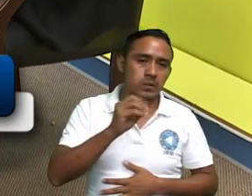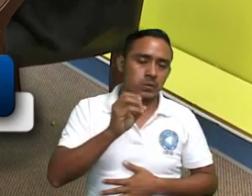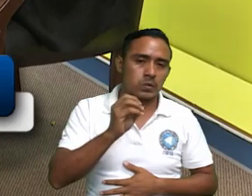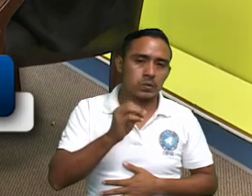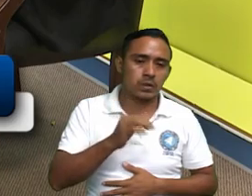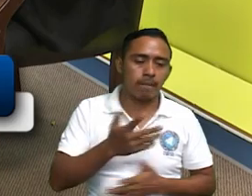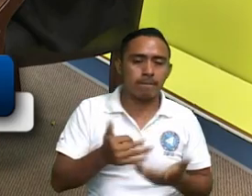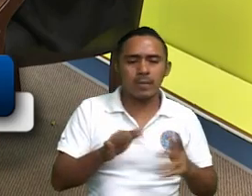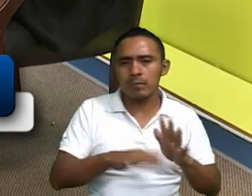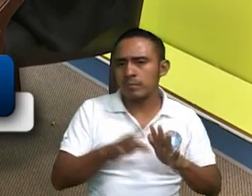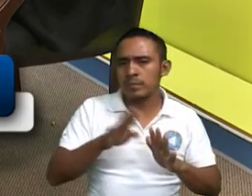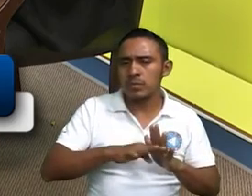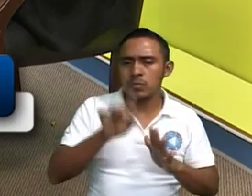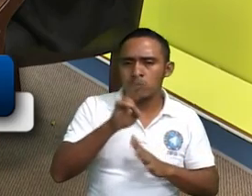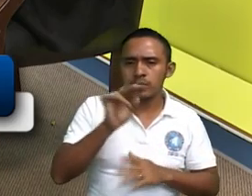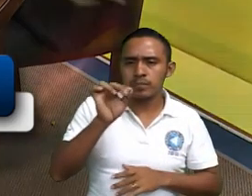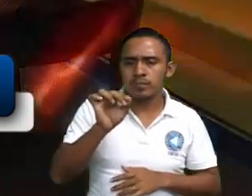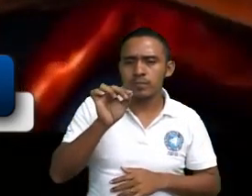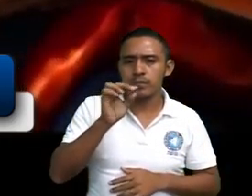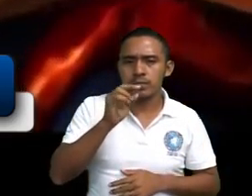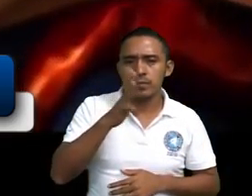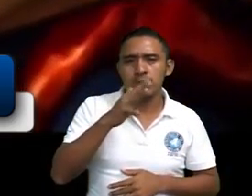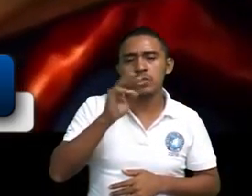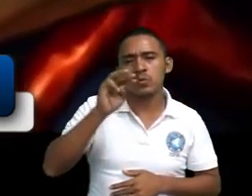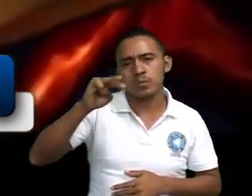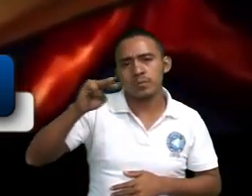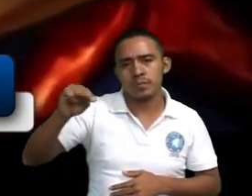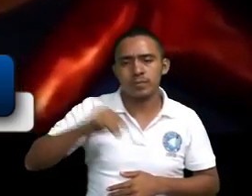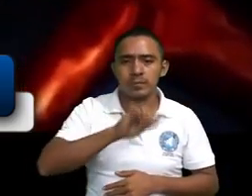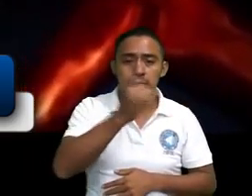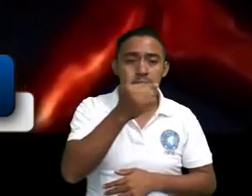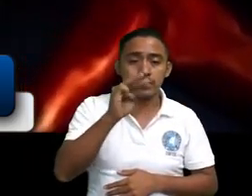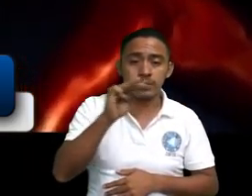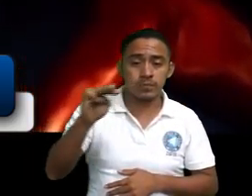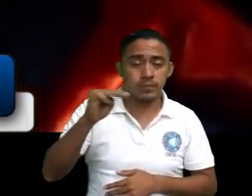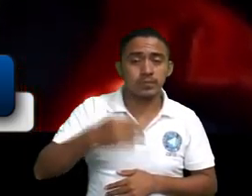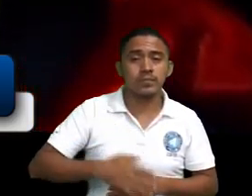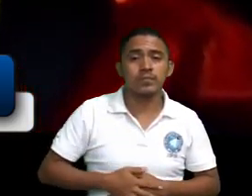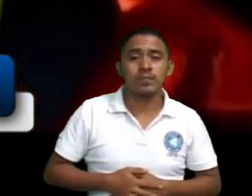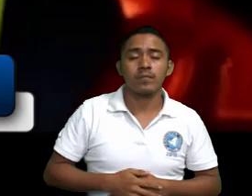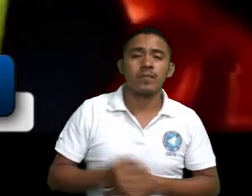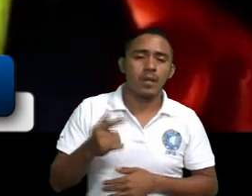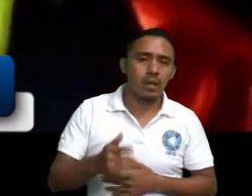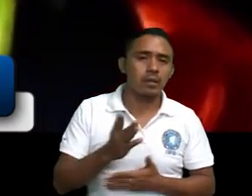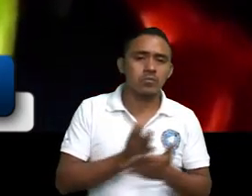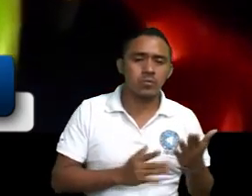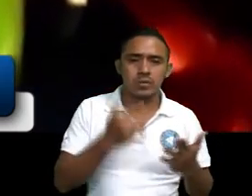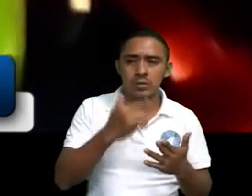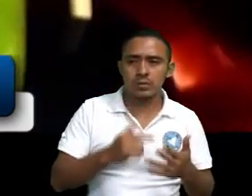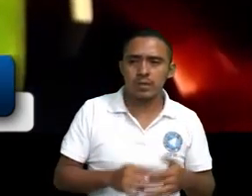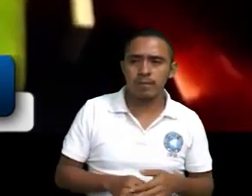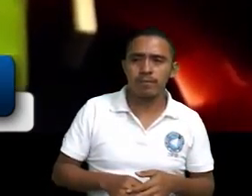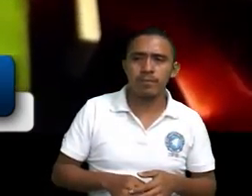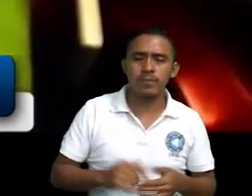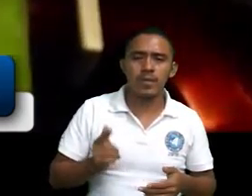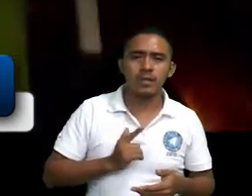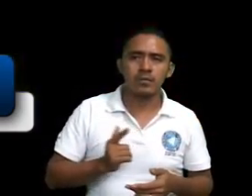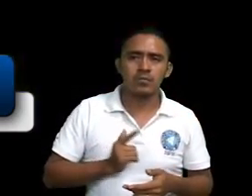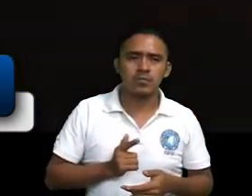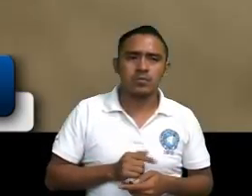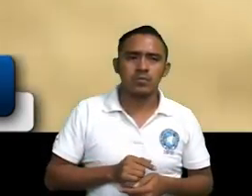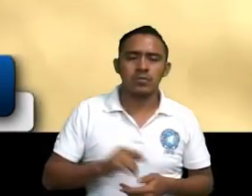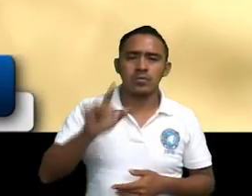de 20 milímetros. Pues la gran mayoría son de 5 milímetros, 7 milímetros. Y hay muchos que le dicen que no, lo que pasa es que tengo lodo biliar. La